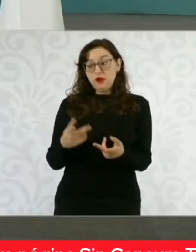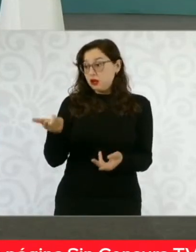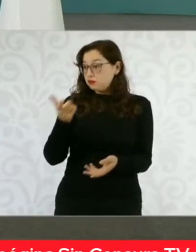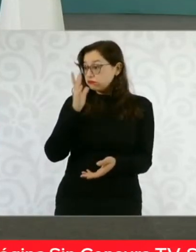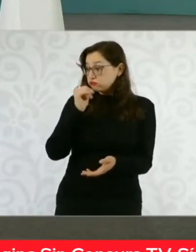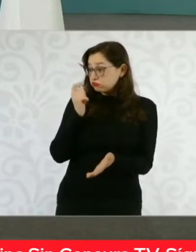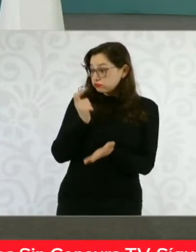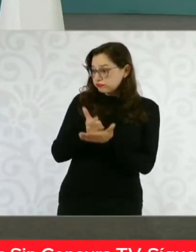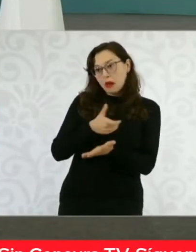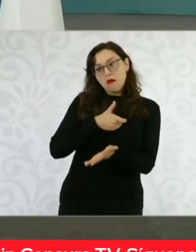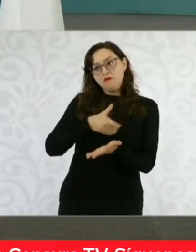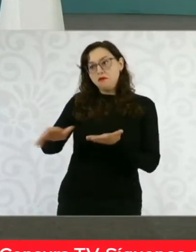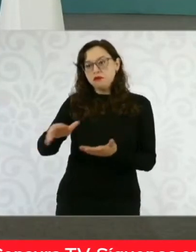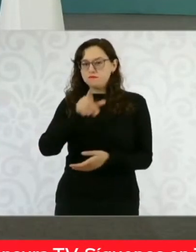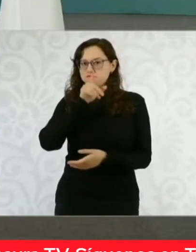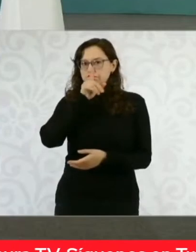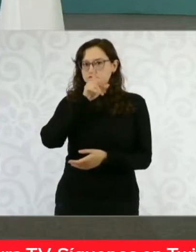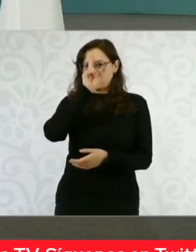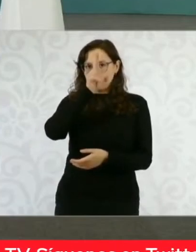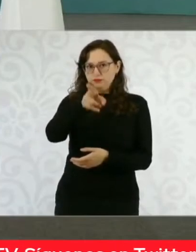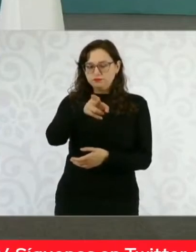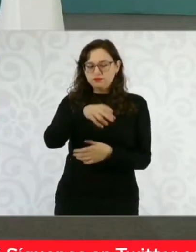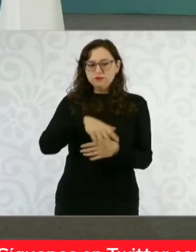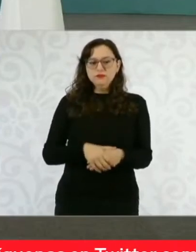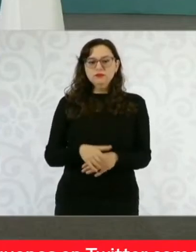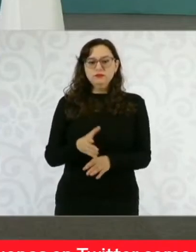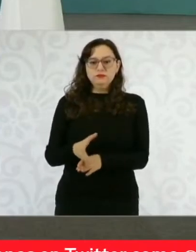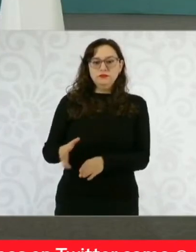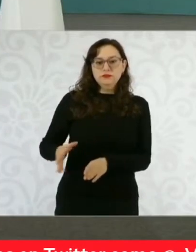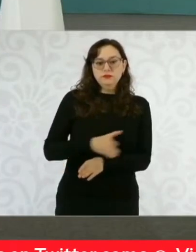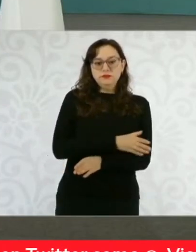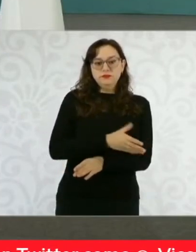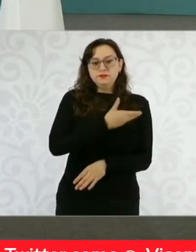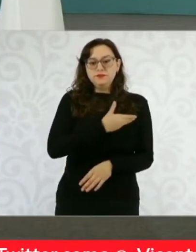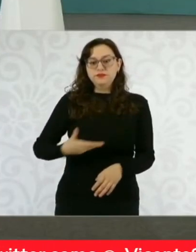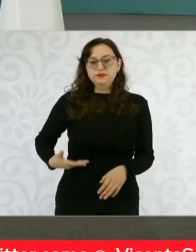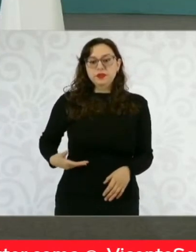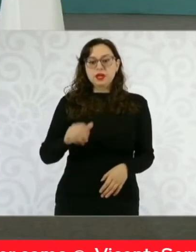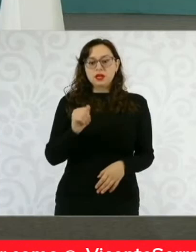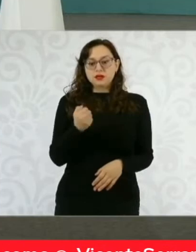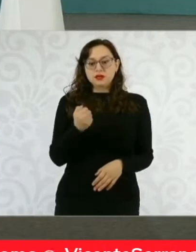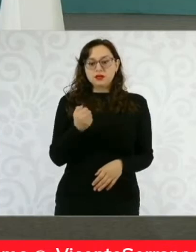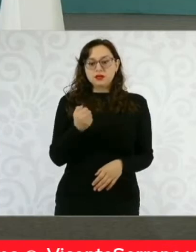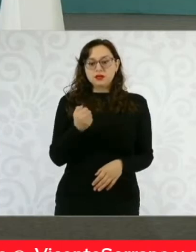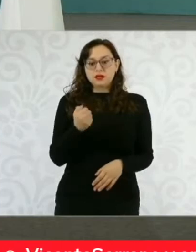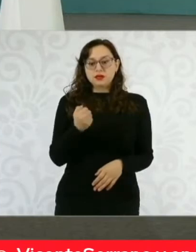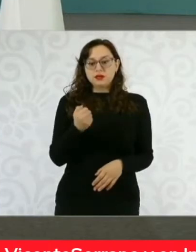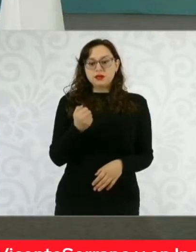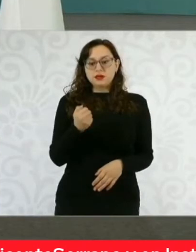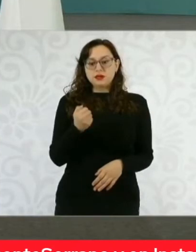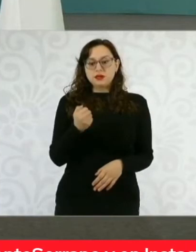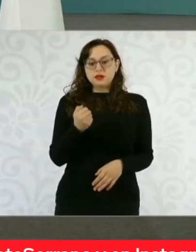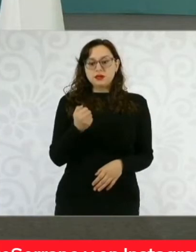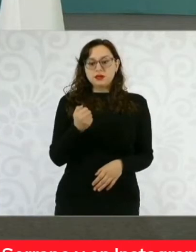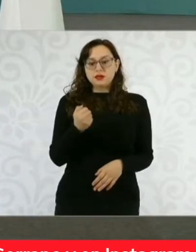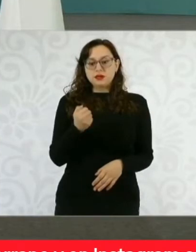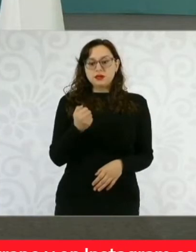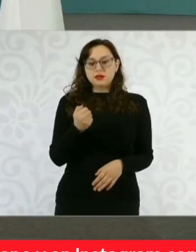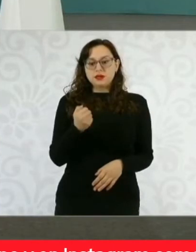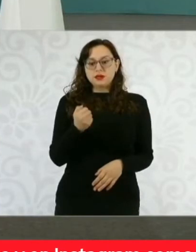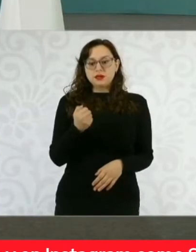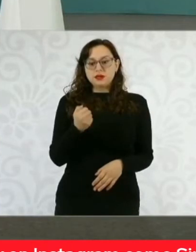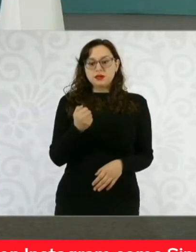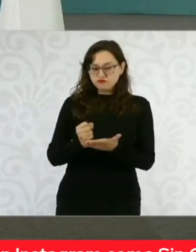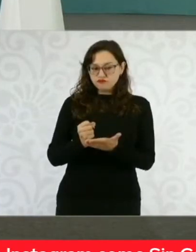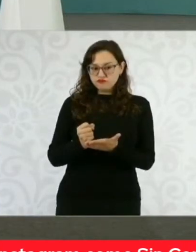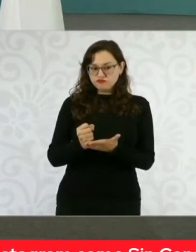familias que caían en falta de pagos. En el gobierno del presidente López Obrador se dejaron de otorgar créditos impagables.